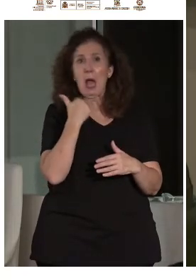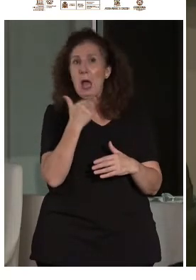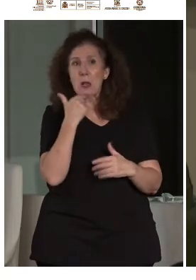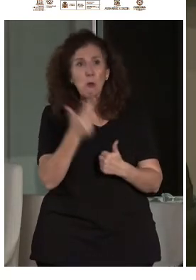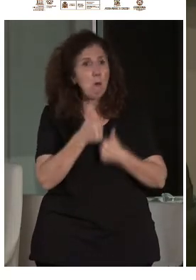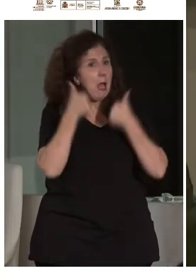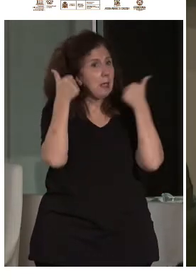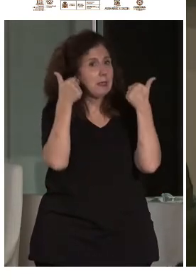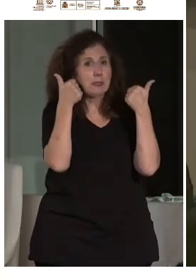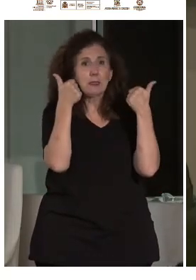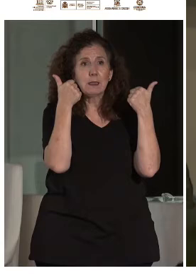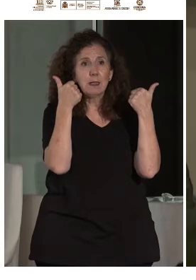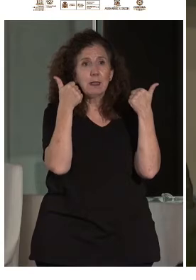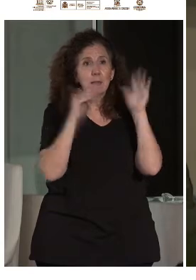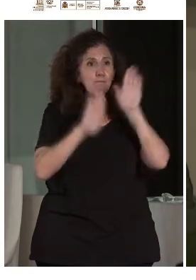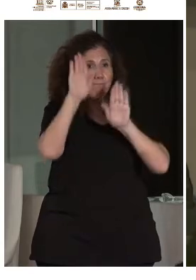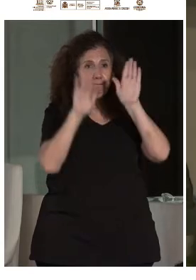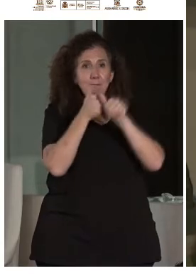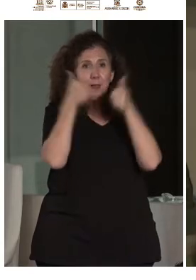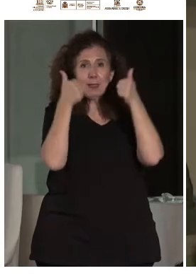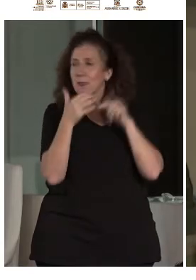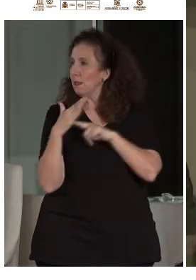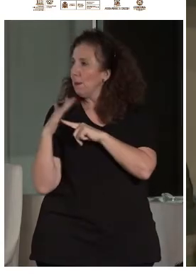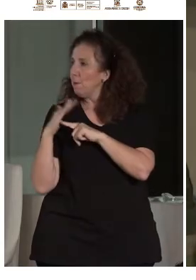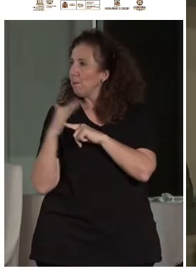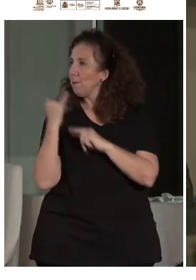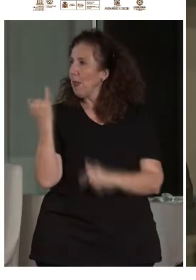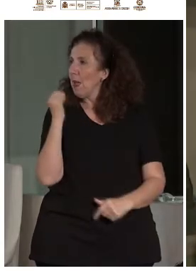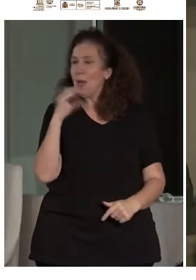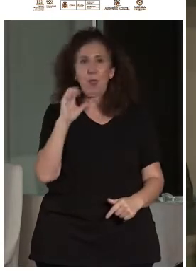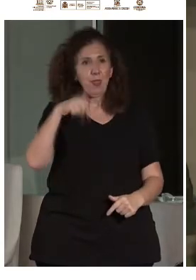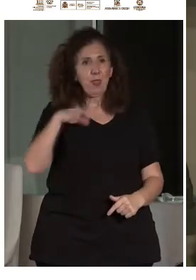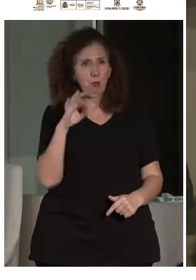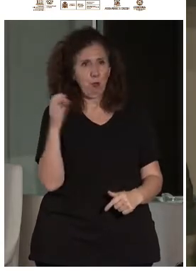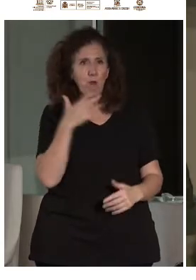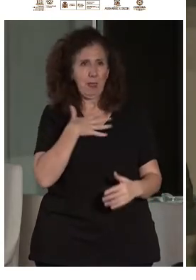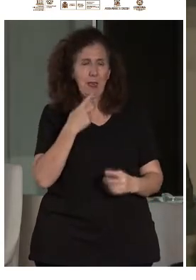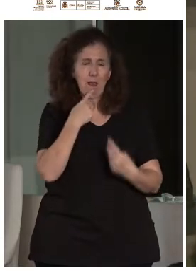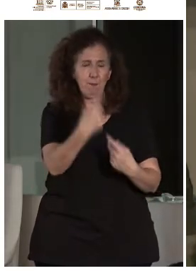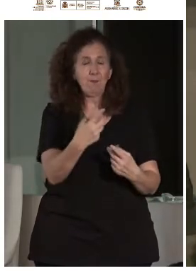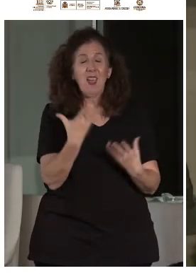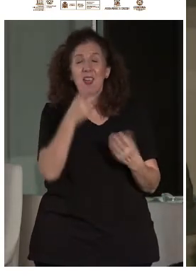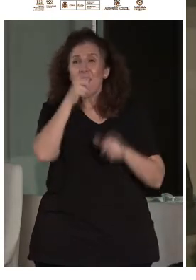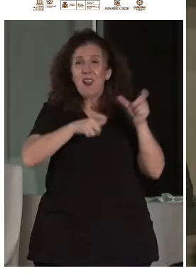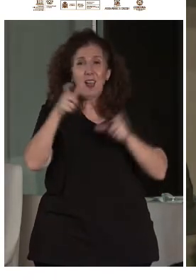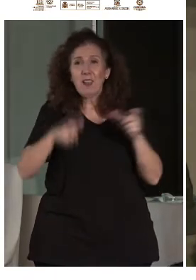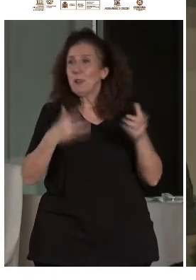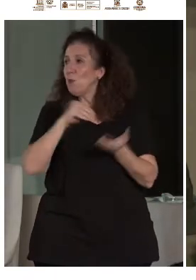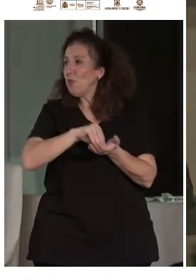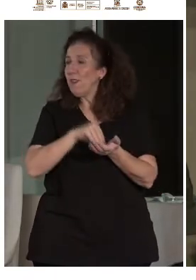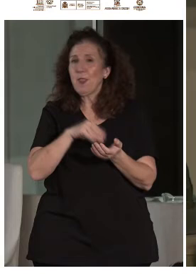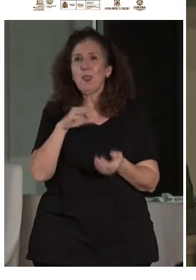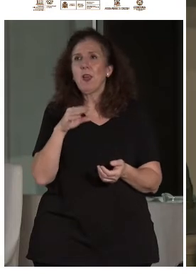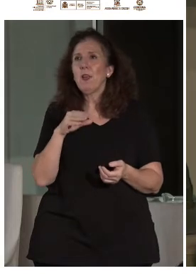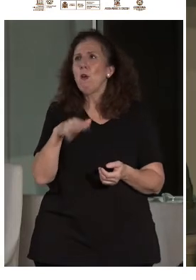¿Alguna intervención más? ¿No? Yo creo, si me permite, sí que serviría cuando la gente a menudo, Elisa dice, ¿y en Juego